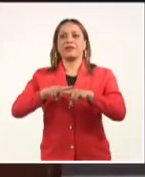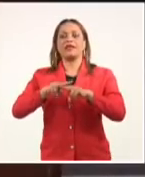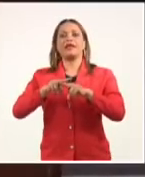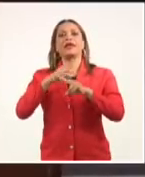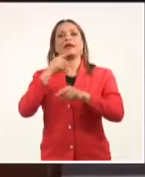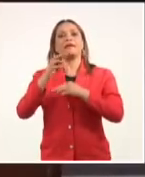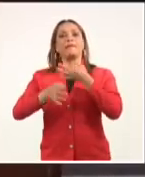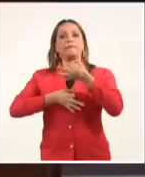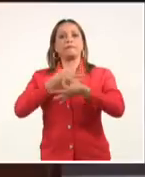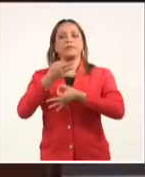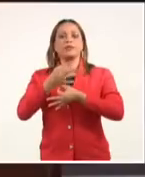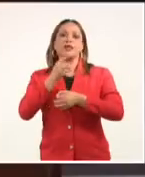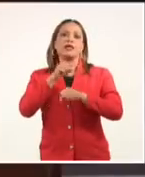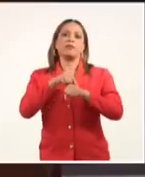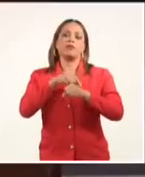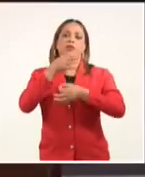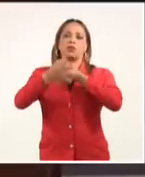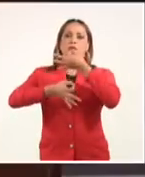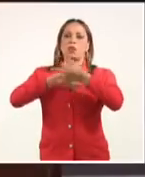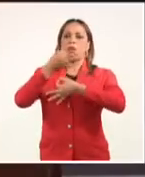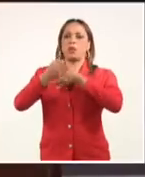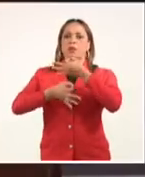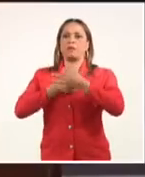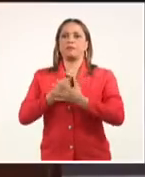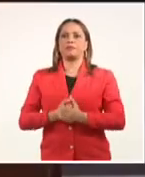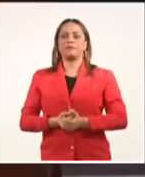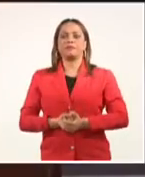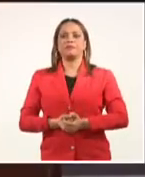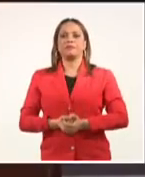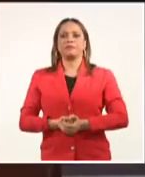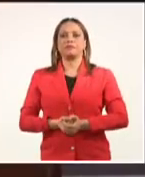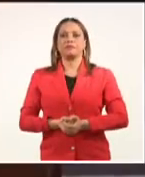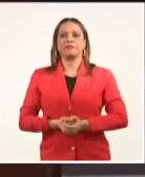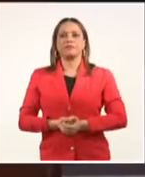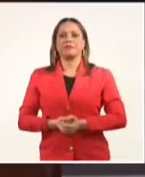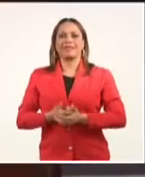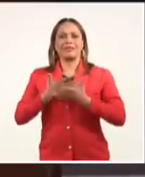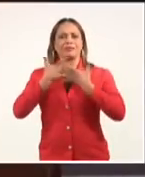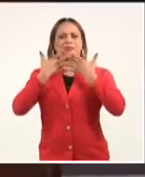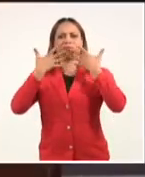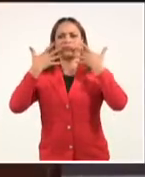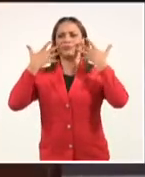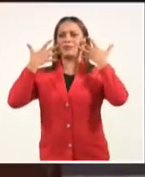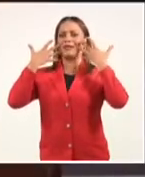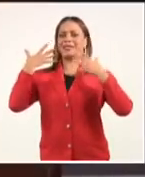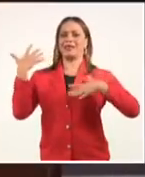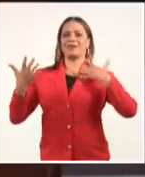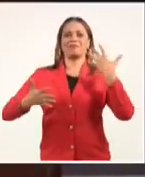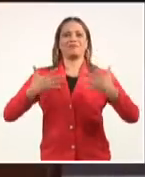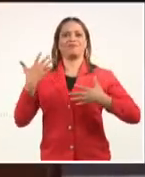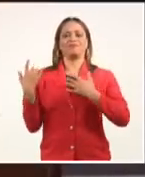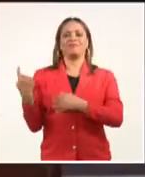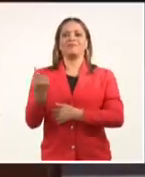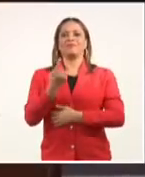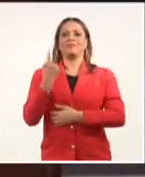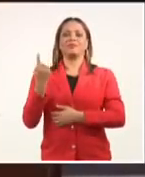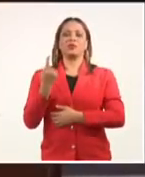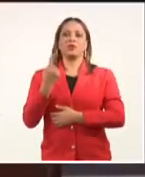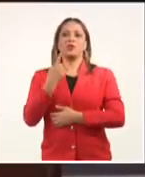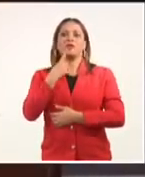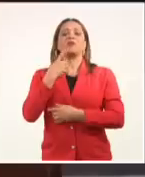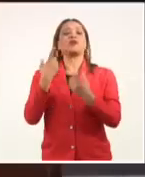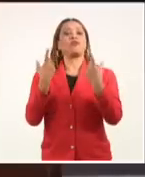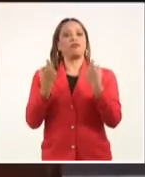cuando expresó: "La alegría es inmensa y sin embargo queda mucho por